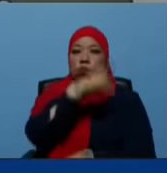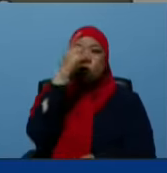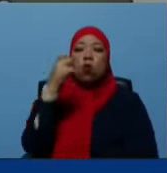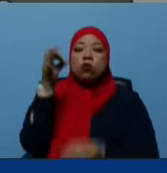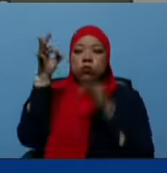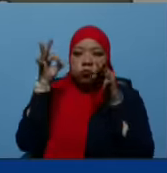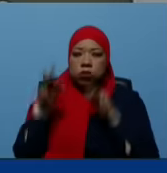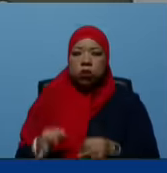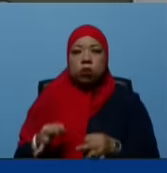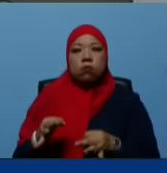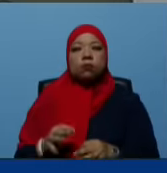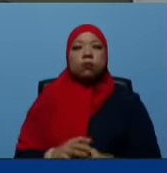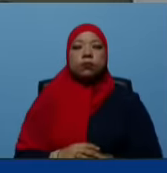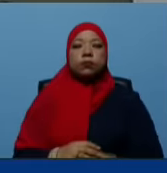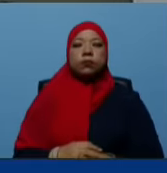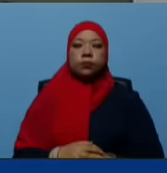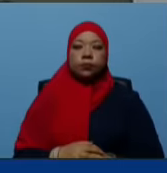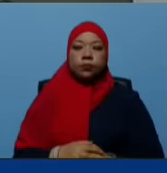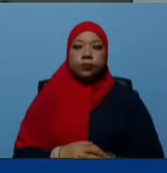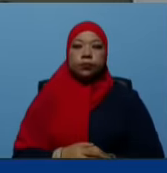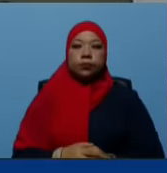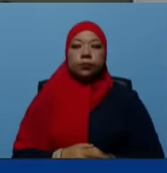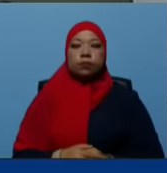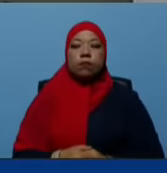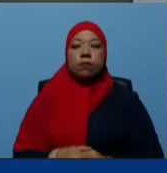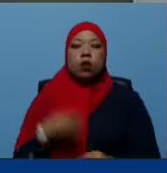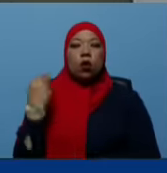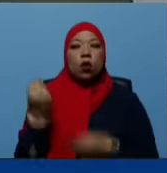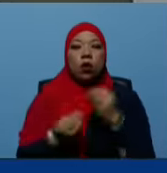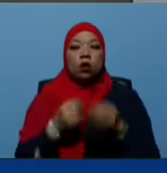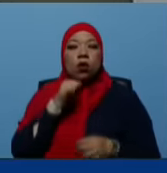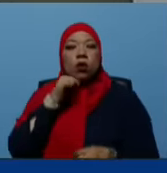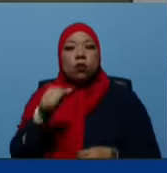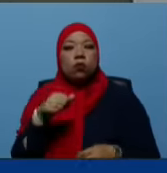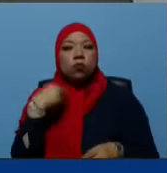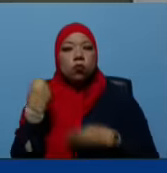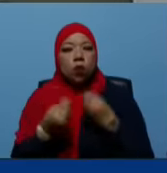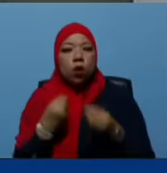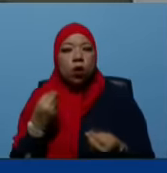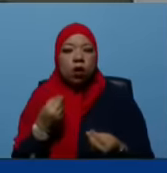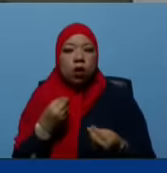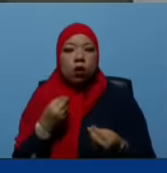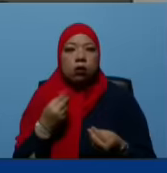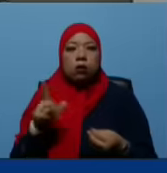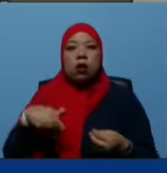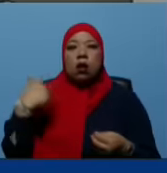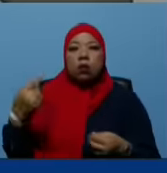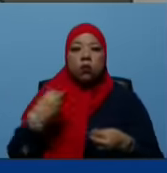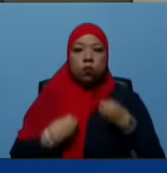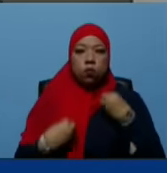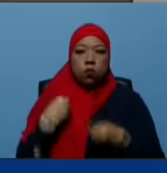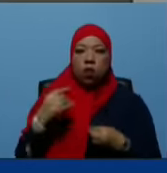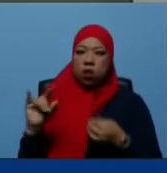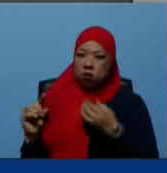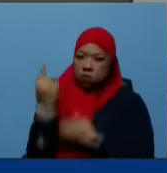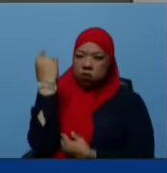día le llegará. Ellos hacen el daño y después pretenden el